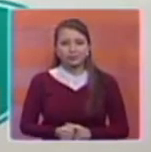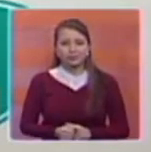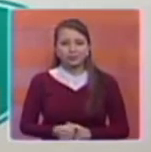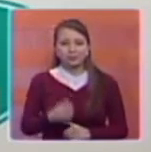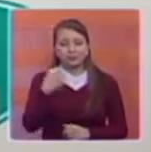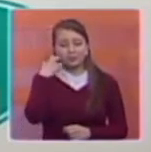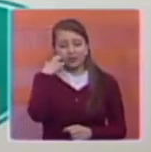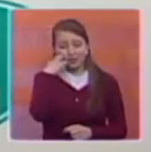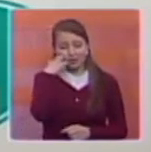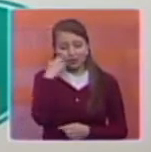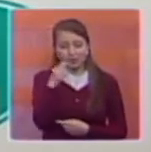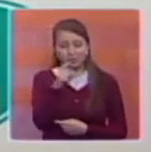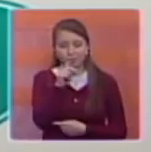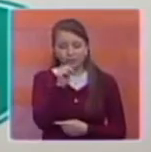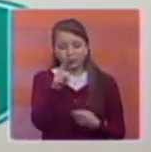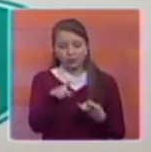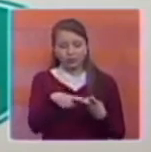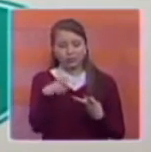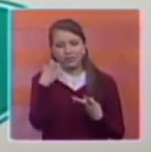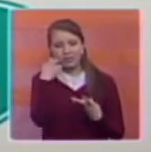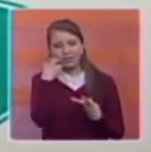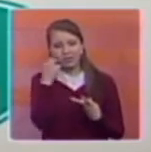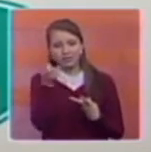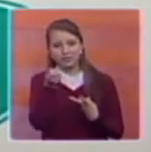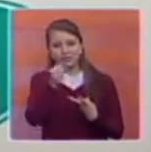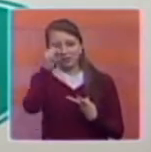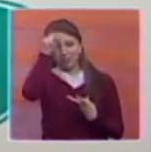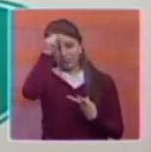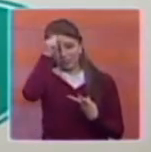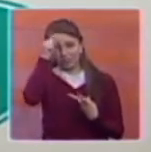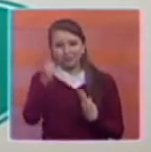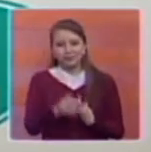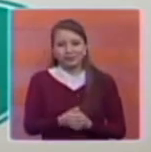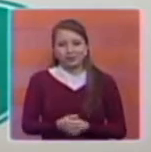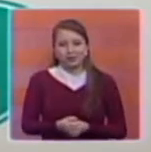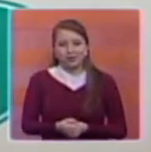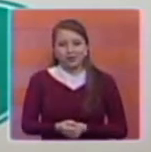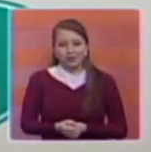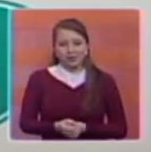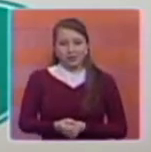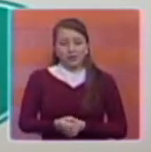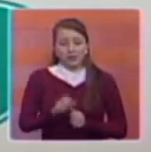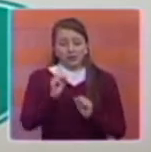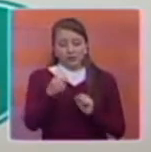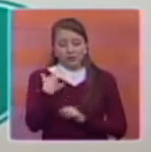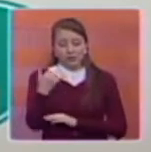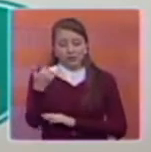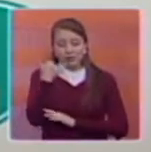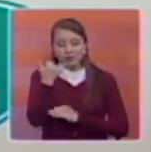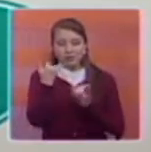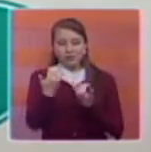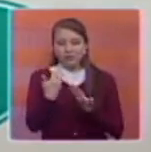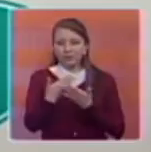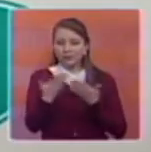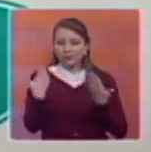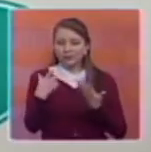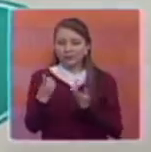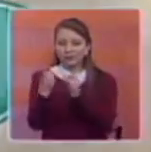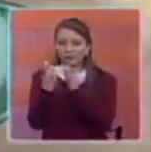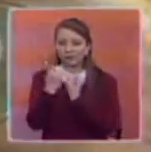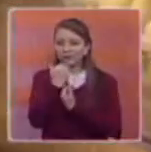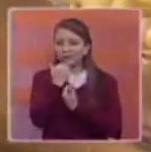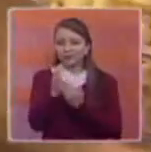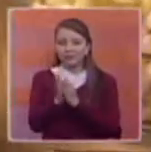carnecita de chancho. Bueno, déjenme decirles que usted puede llamarme, estoy en vivo, puede hacer cualquier tipo de